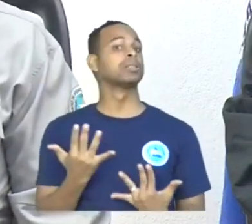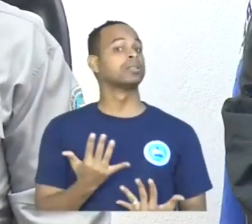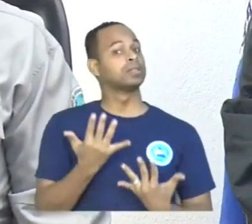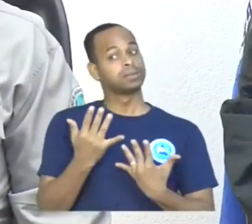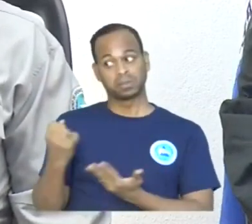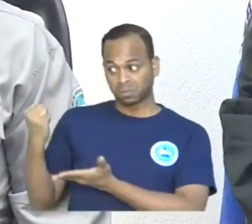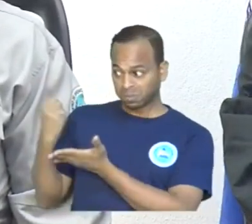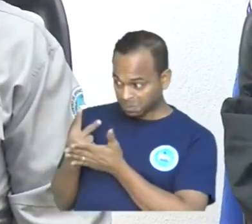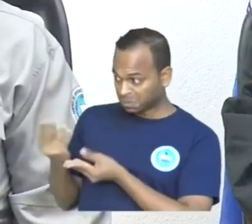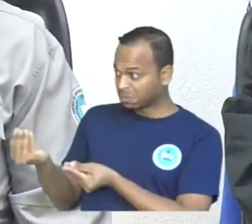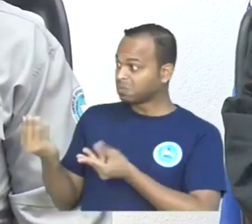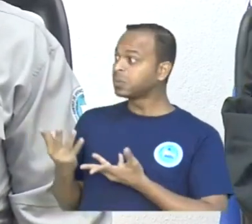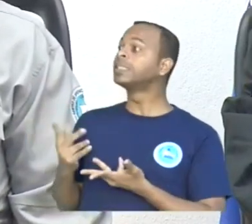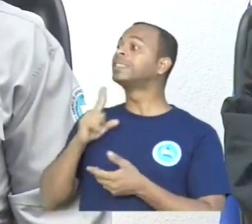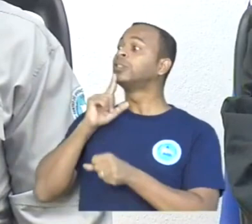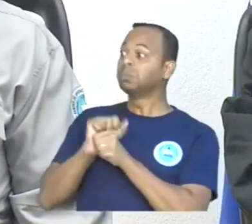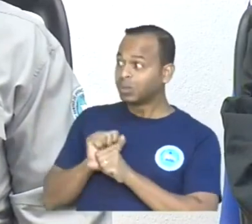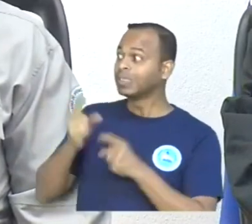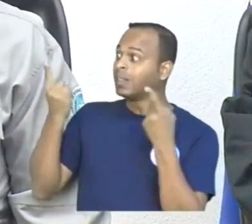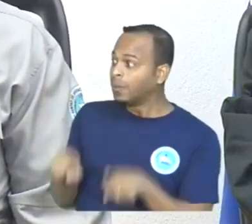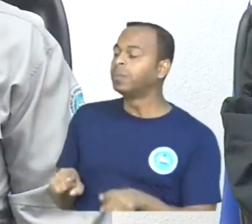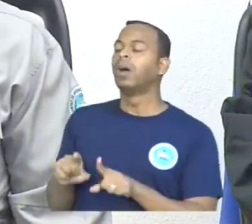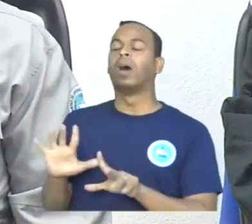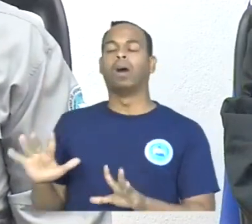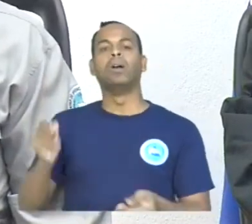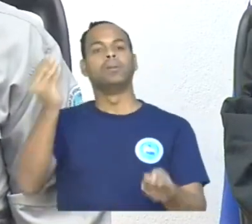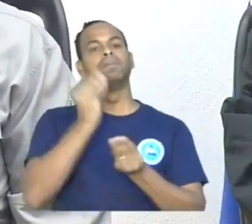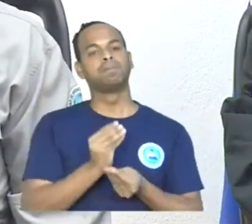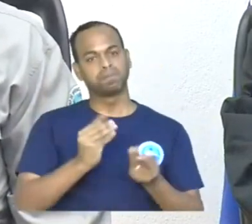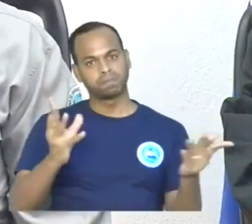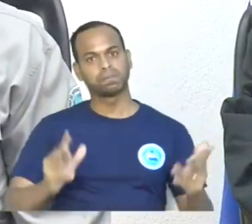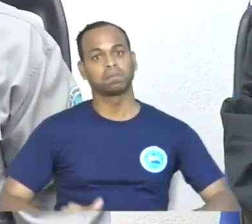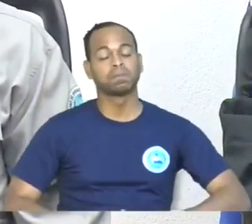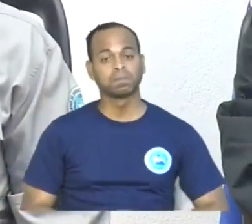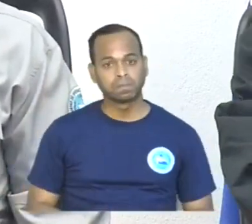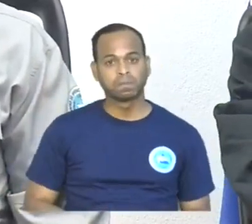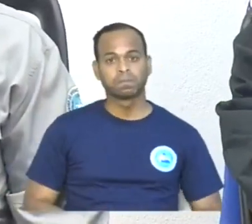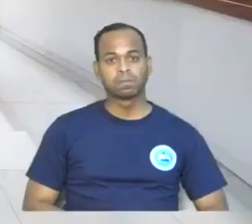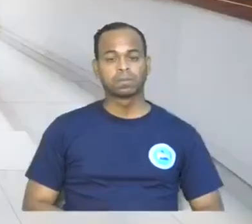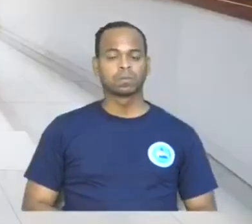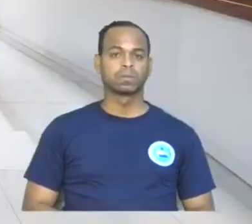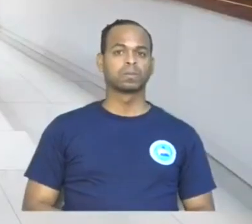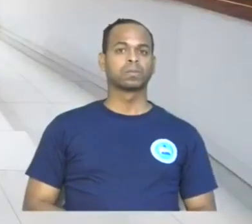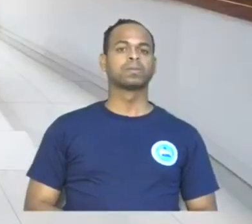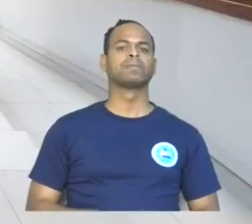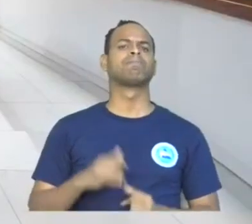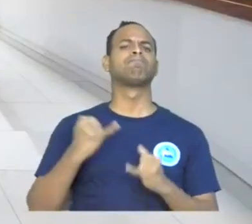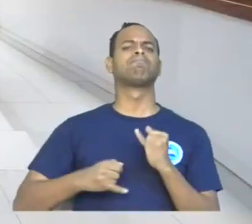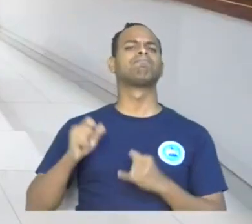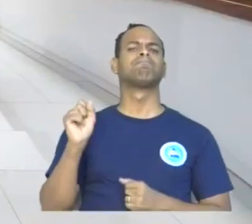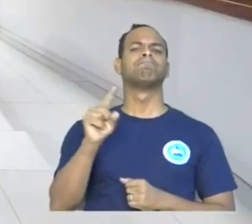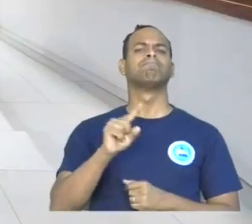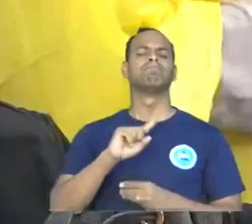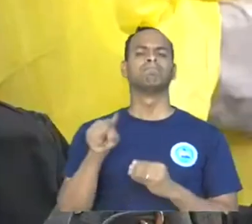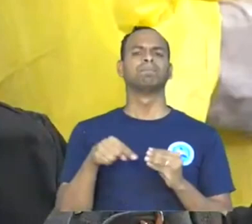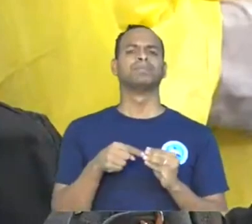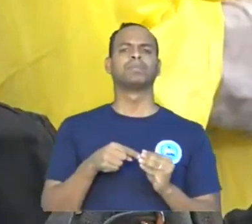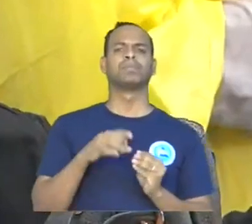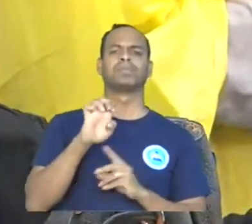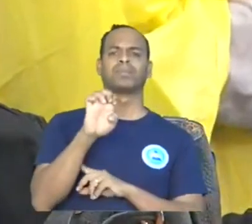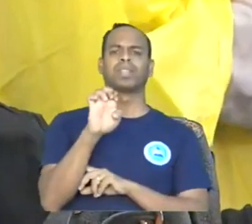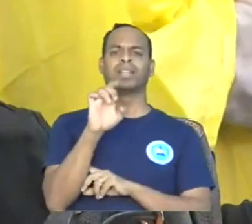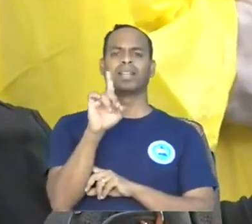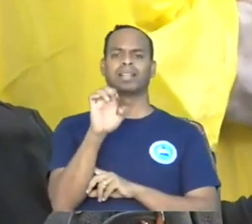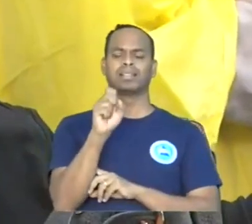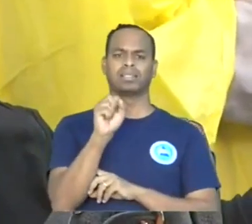esperar que el organismo técnico científico pues me confirme esa información. ¿Alguna otra pregunta? Una última inquietud con el representante de